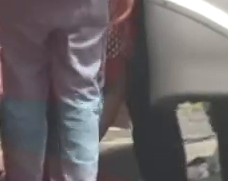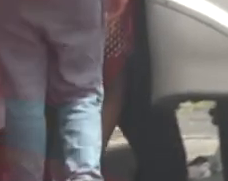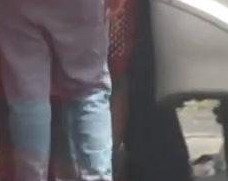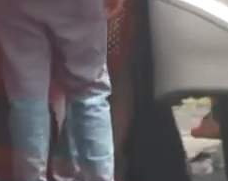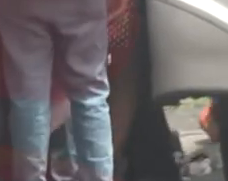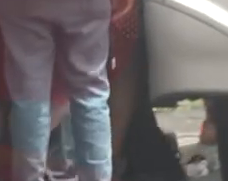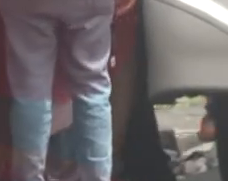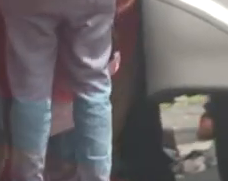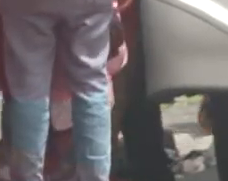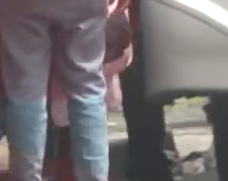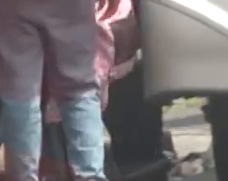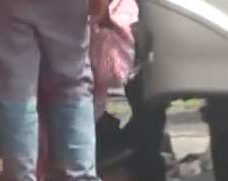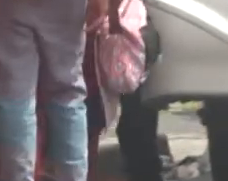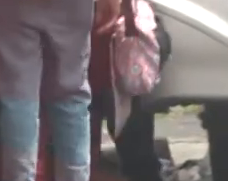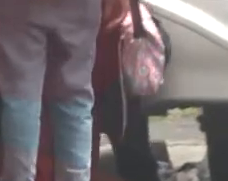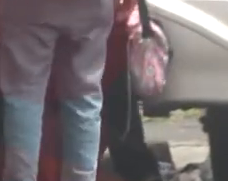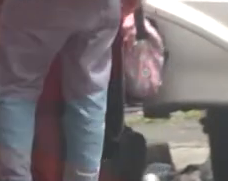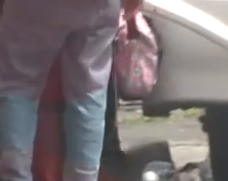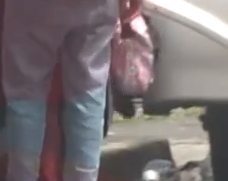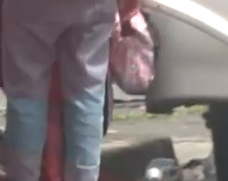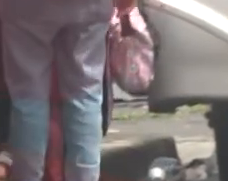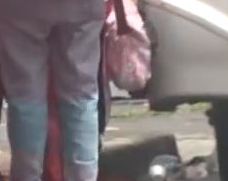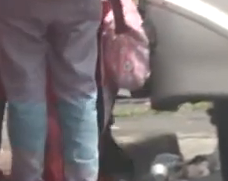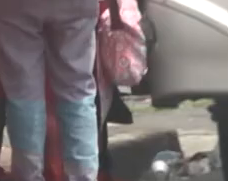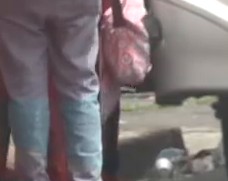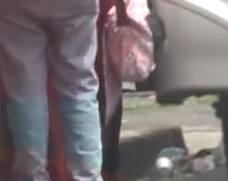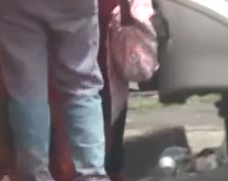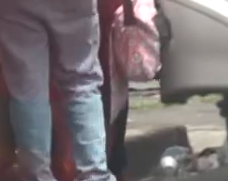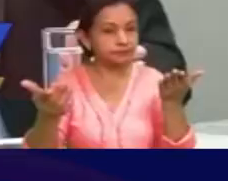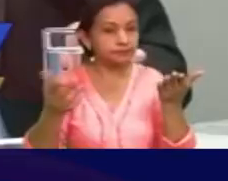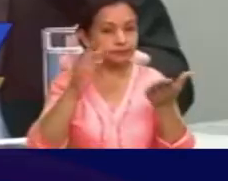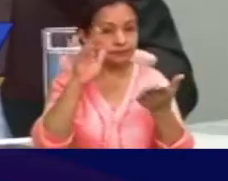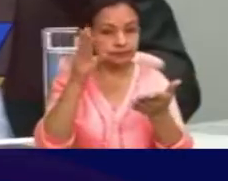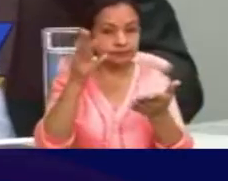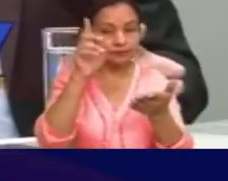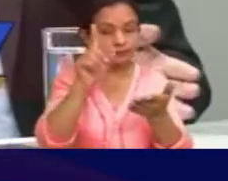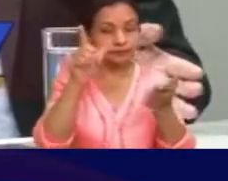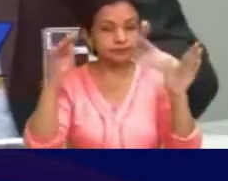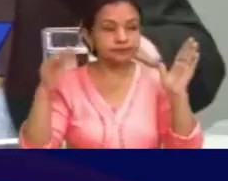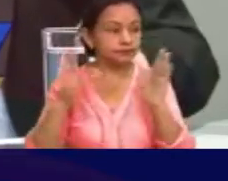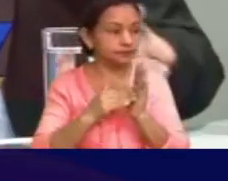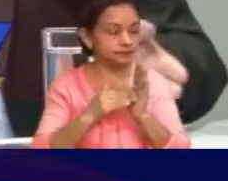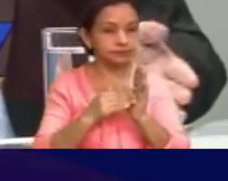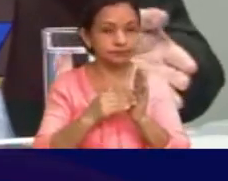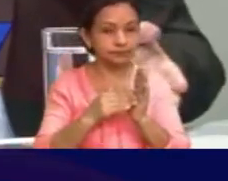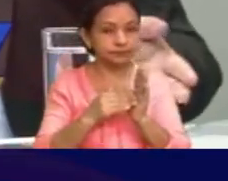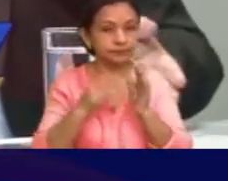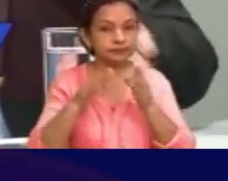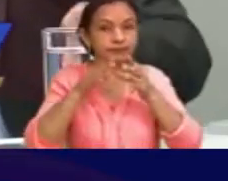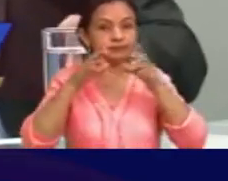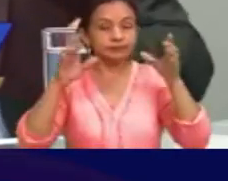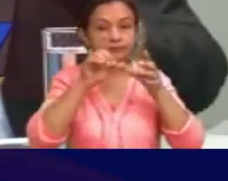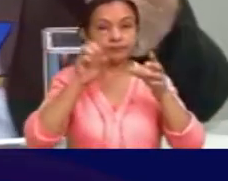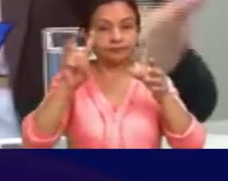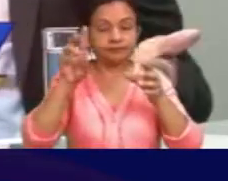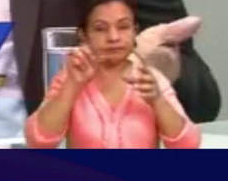Observamos que la proyección del gasto de 91.000, o sea, dado que crece